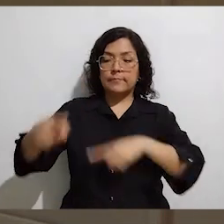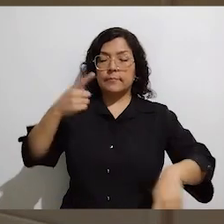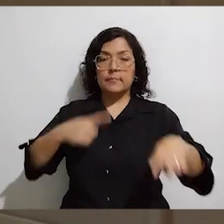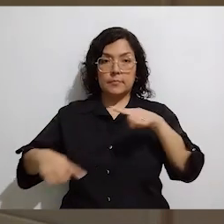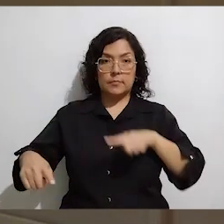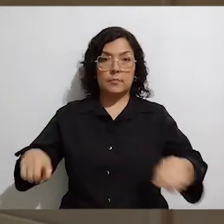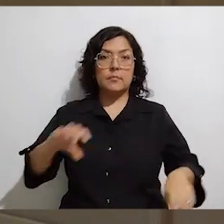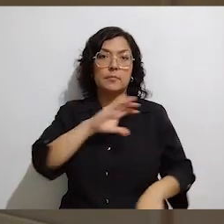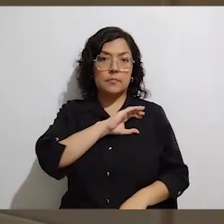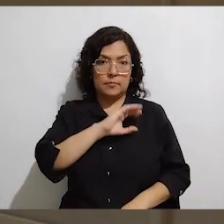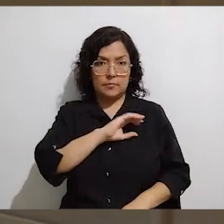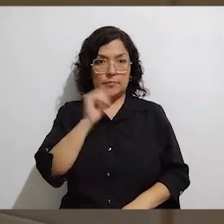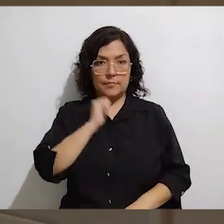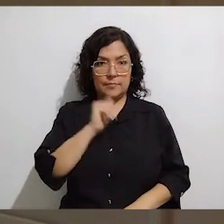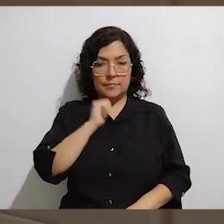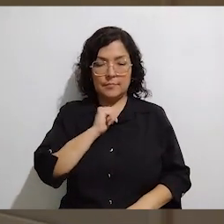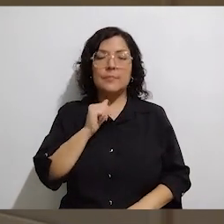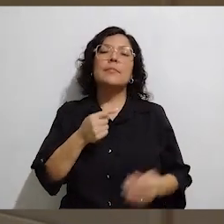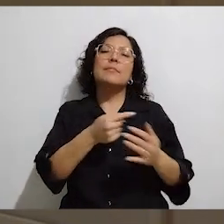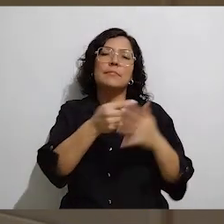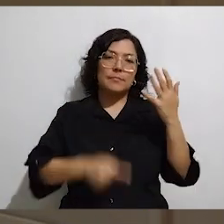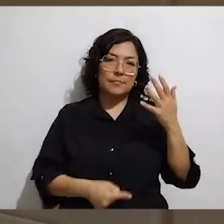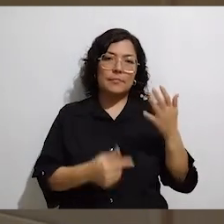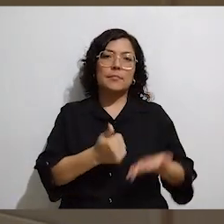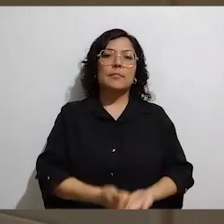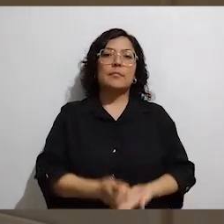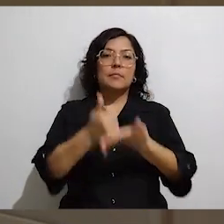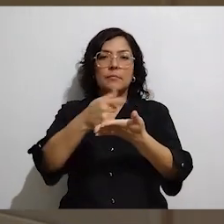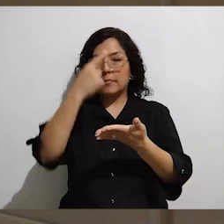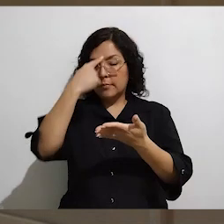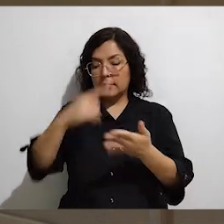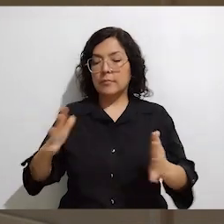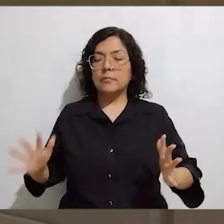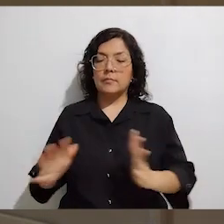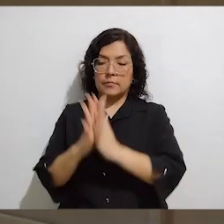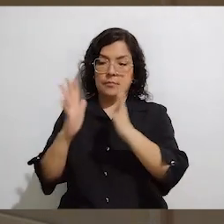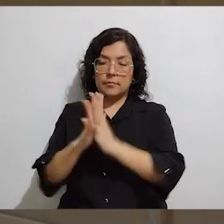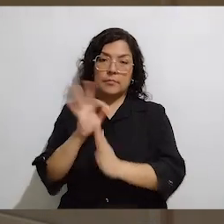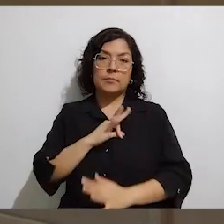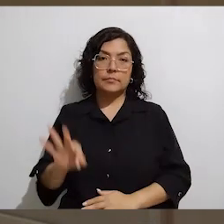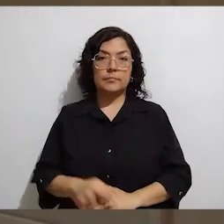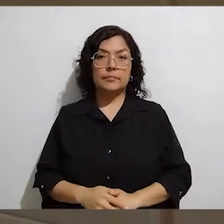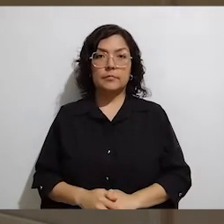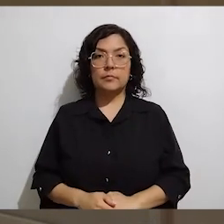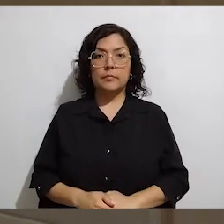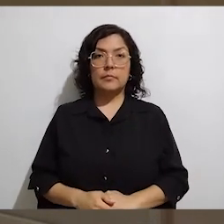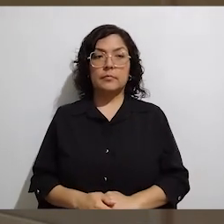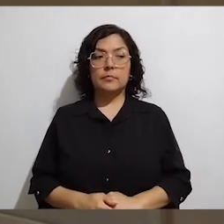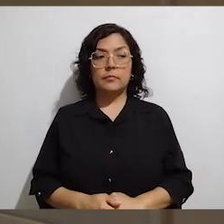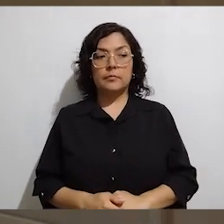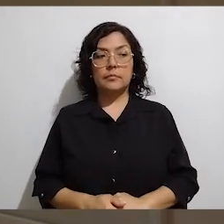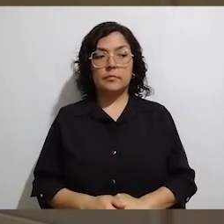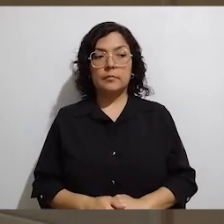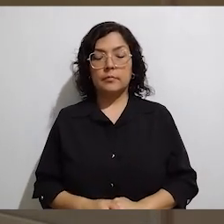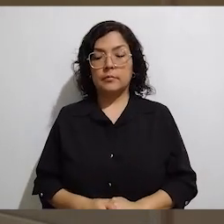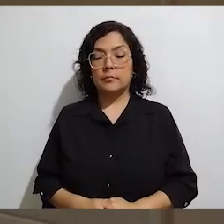son los que al final de cuentas le dan cuerpo y le dan sentido a los mecanismos de participación ciudadana. No se trata, y esto es bien